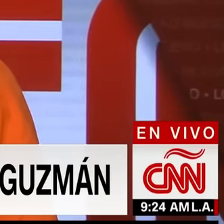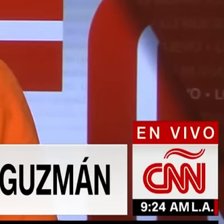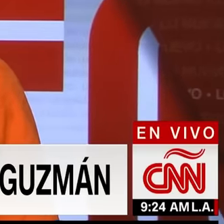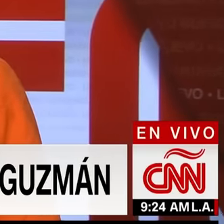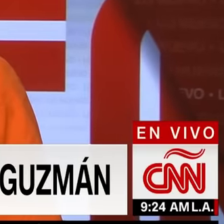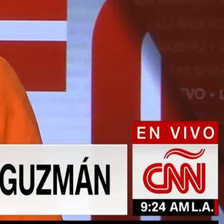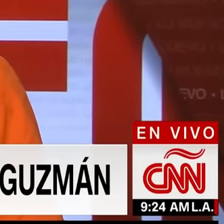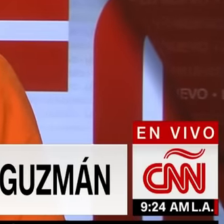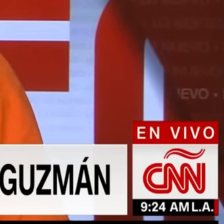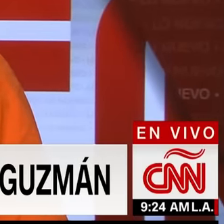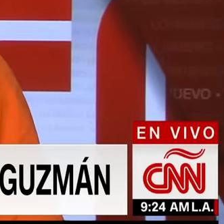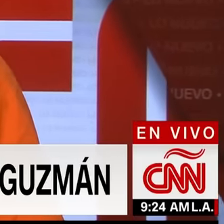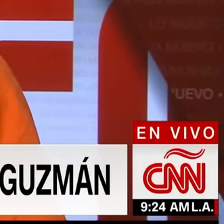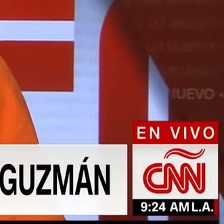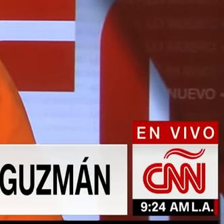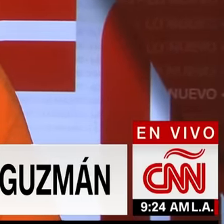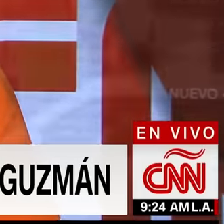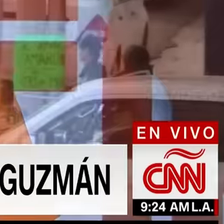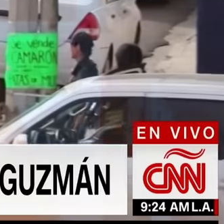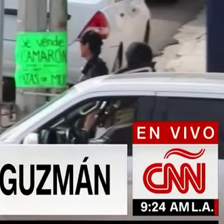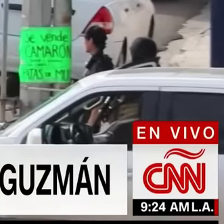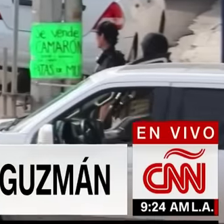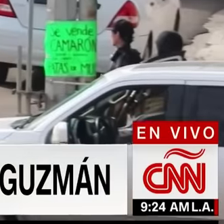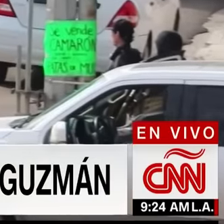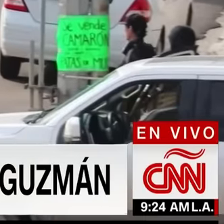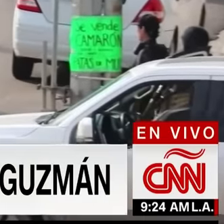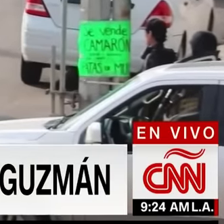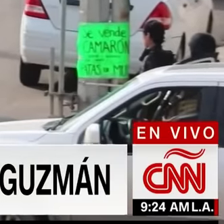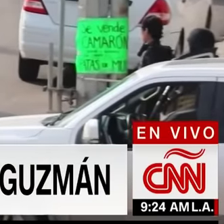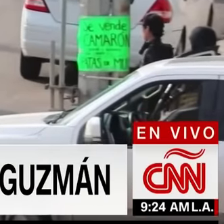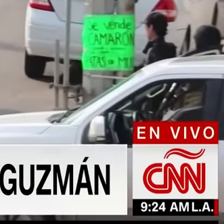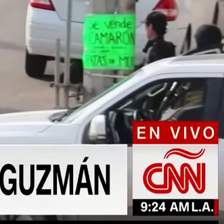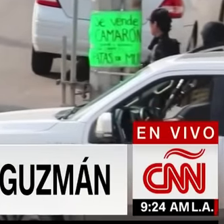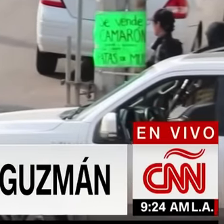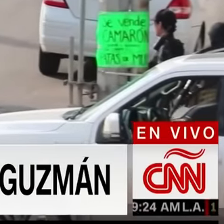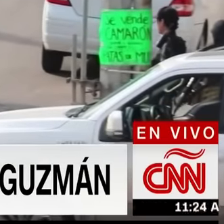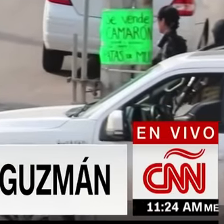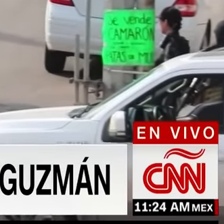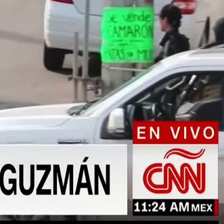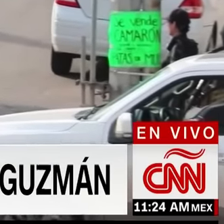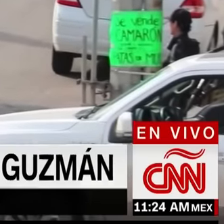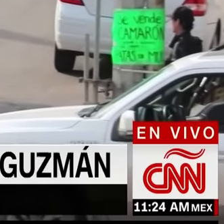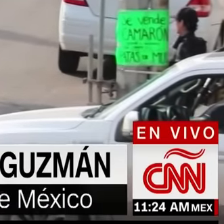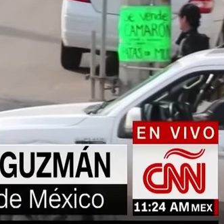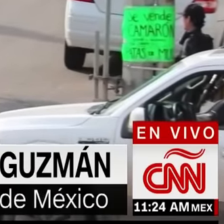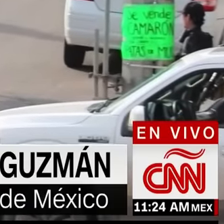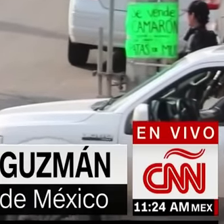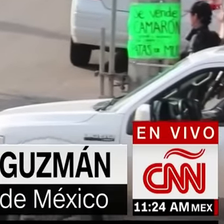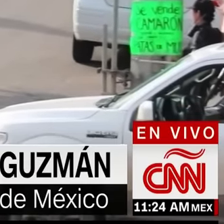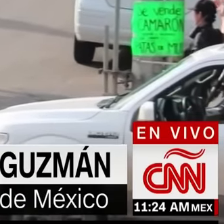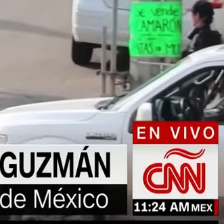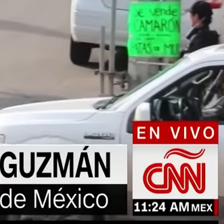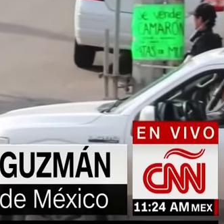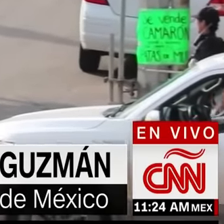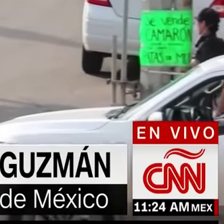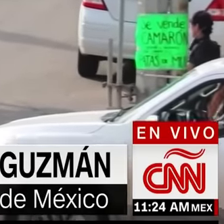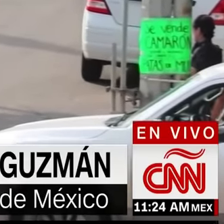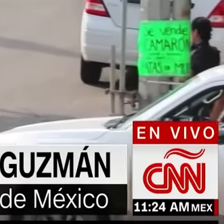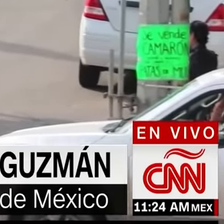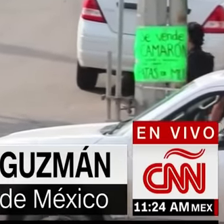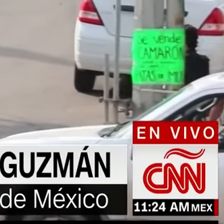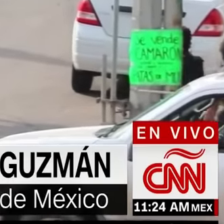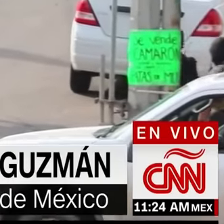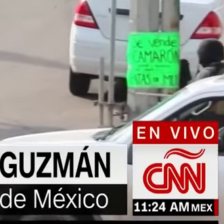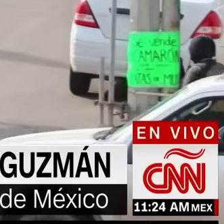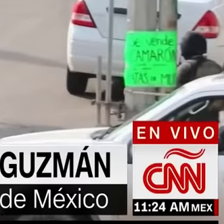hijo de El Chapo Guzmán en una operación en Sinaloa. Se capturó en este operativo y se espera que